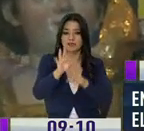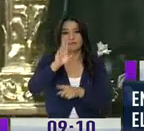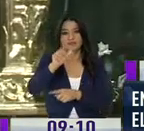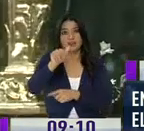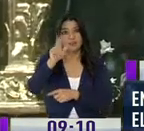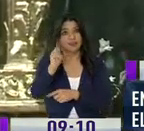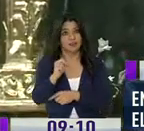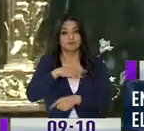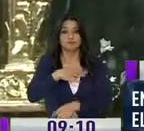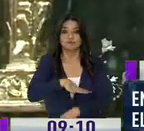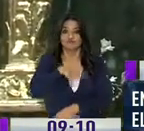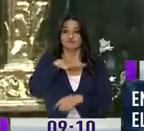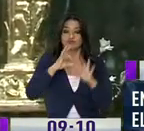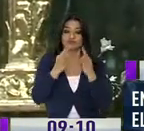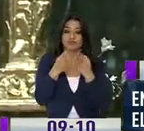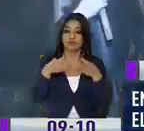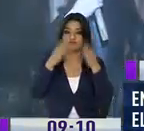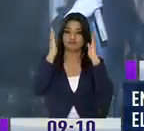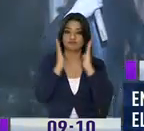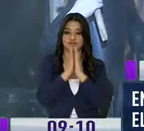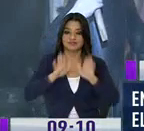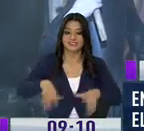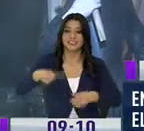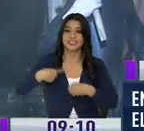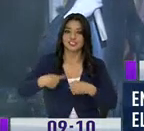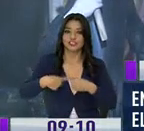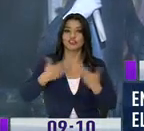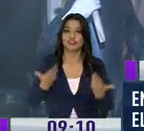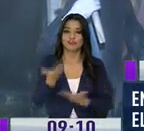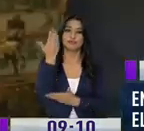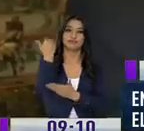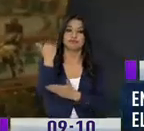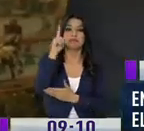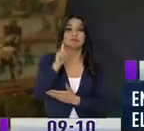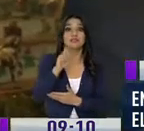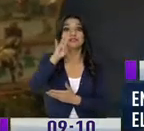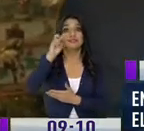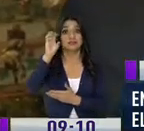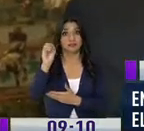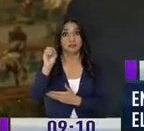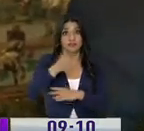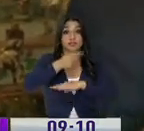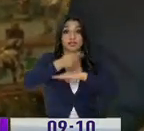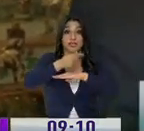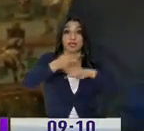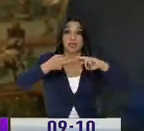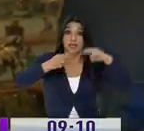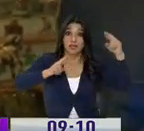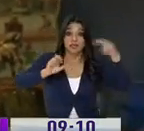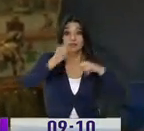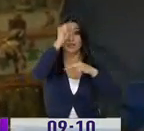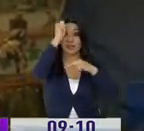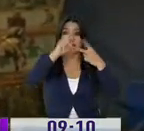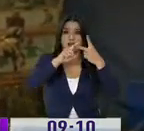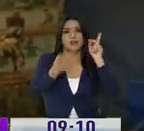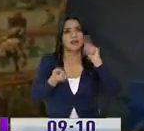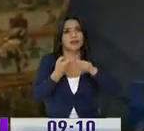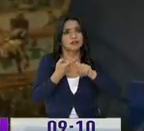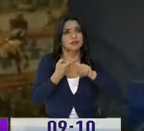de esta familia de religiosas presentes en la Carita de Dios desde el siglo XVIII. Desde el gerente de la región Sierra